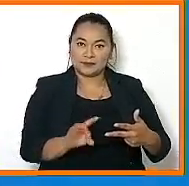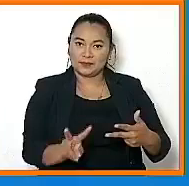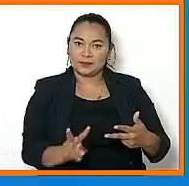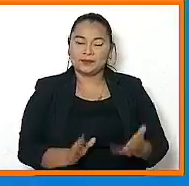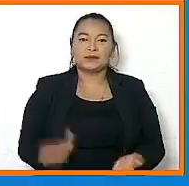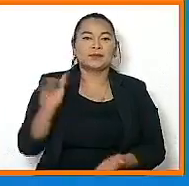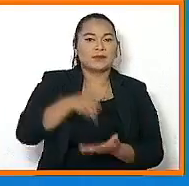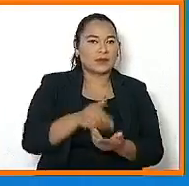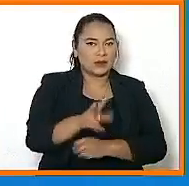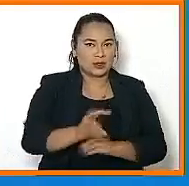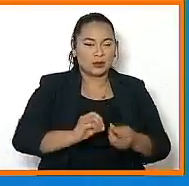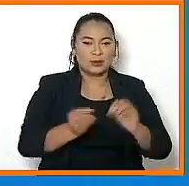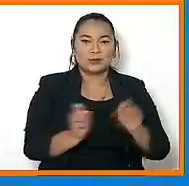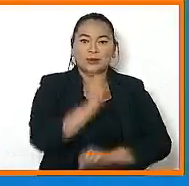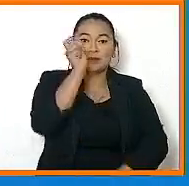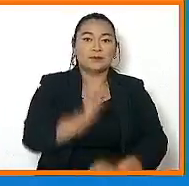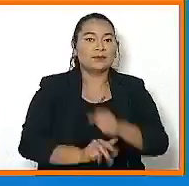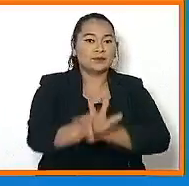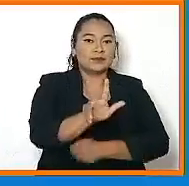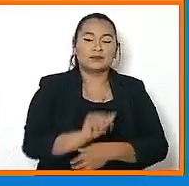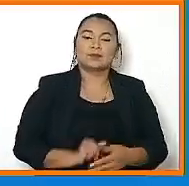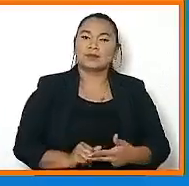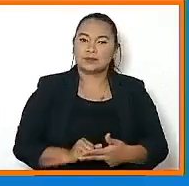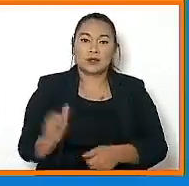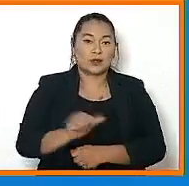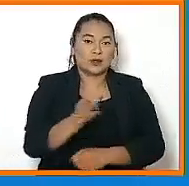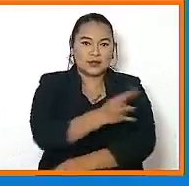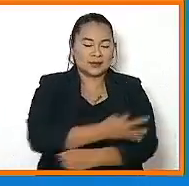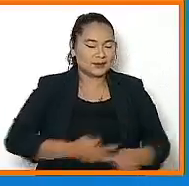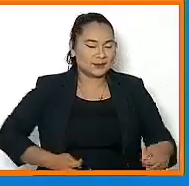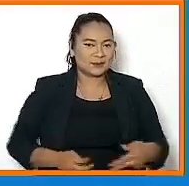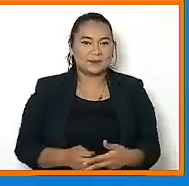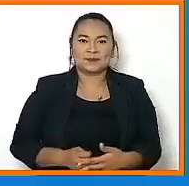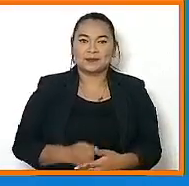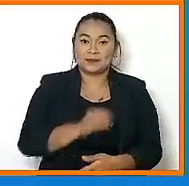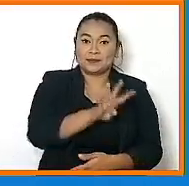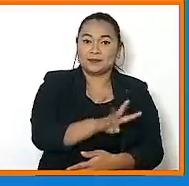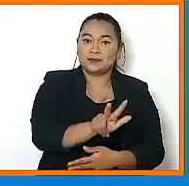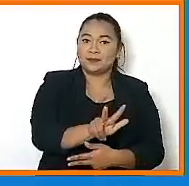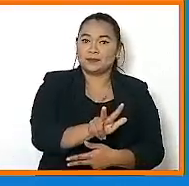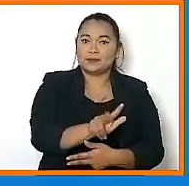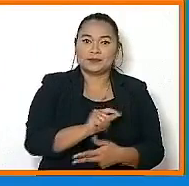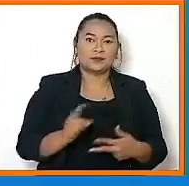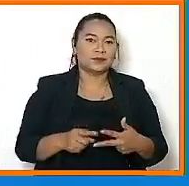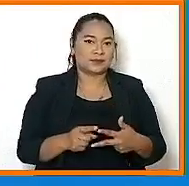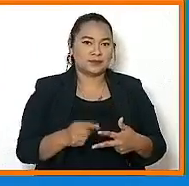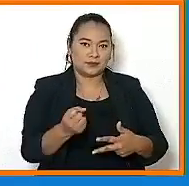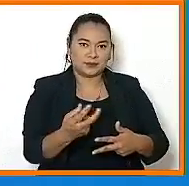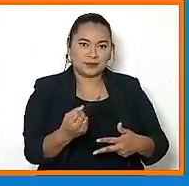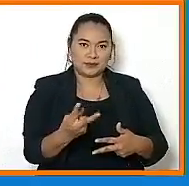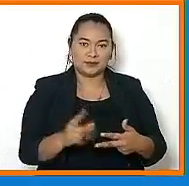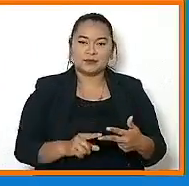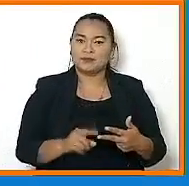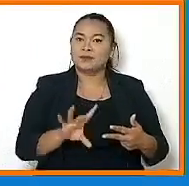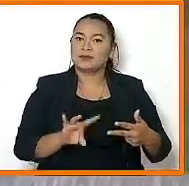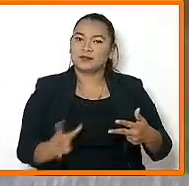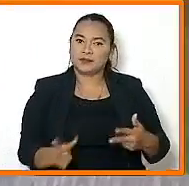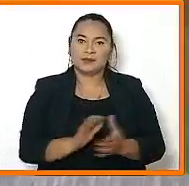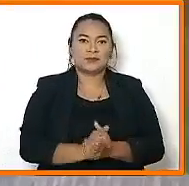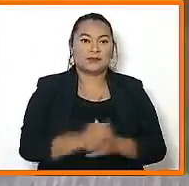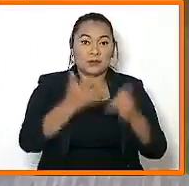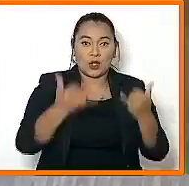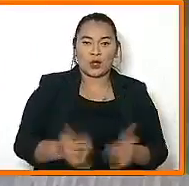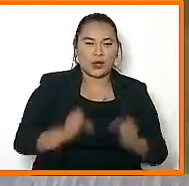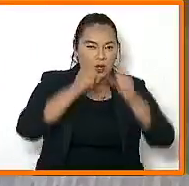82. Con mucho gusto te repito, los 3 números ganadores para Pega 3 en esta tarde son 43, 12, 82. Ahora acompáñame